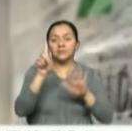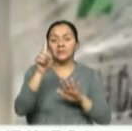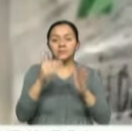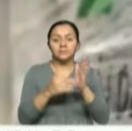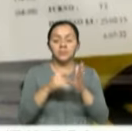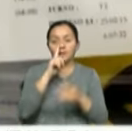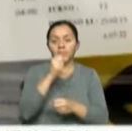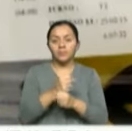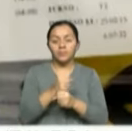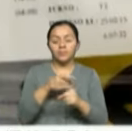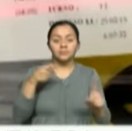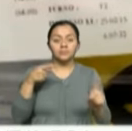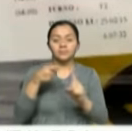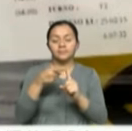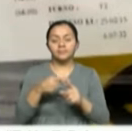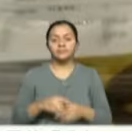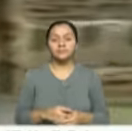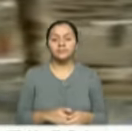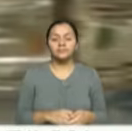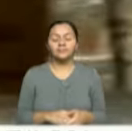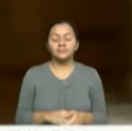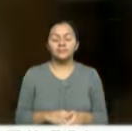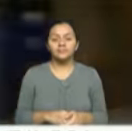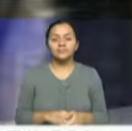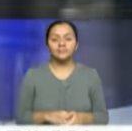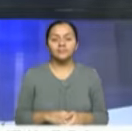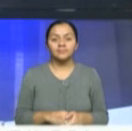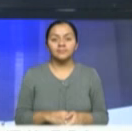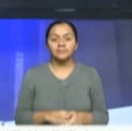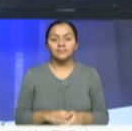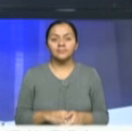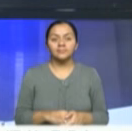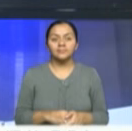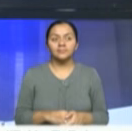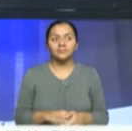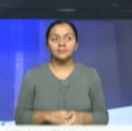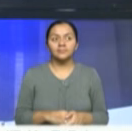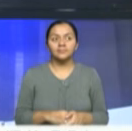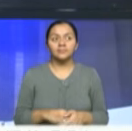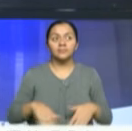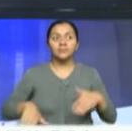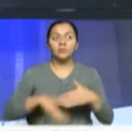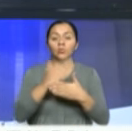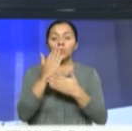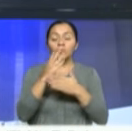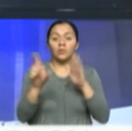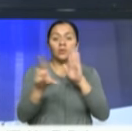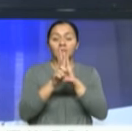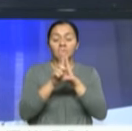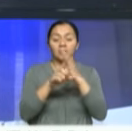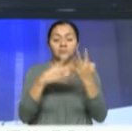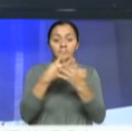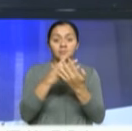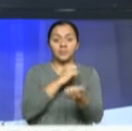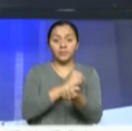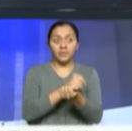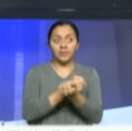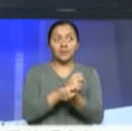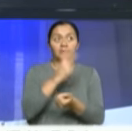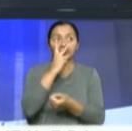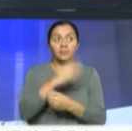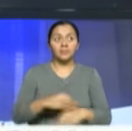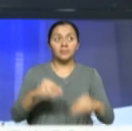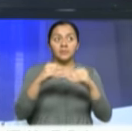directos. Caterine Morejón, Noticiero Ciudadano. El nuevo Código Integral Penal ha permitido que